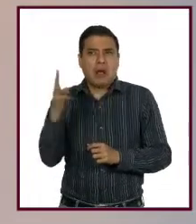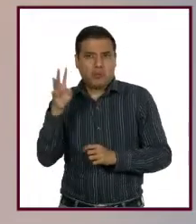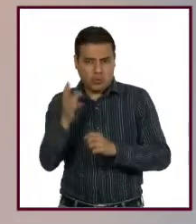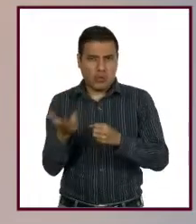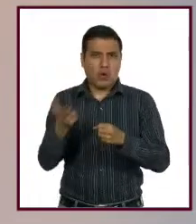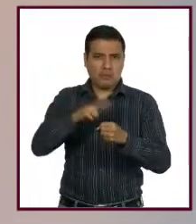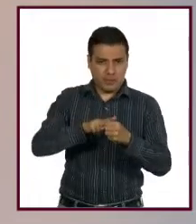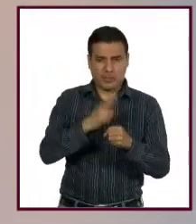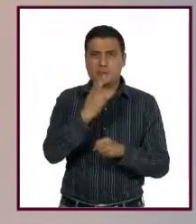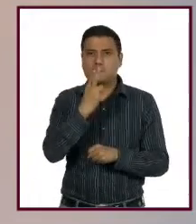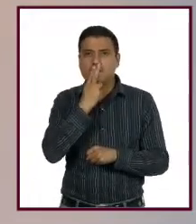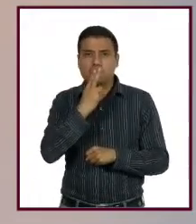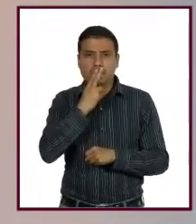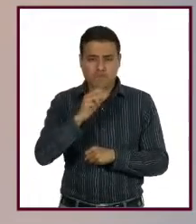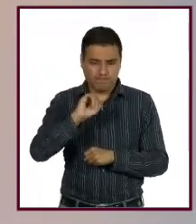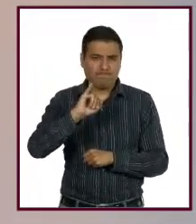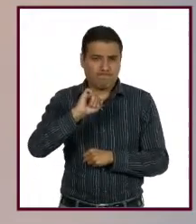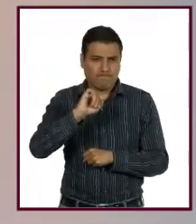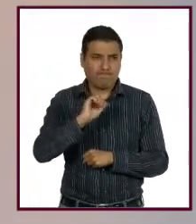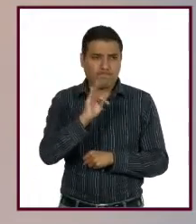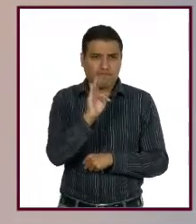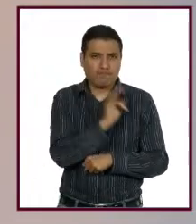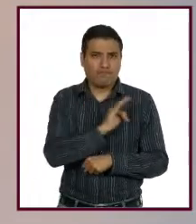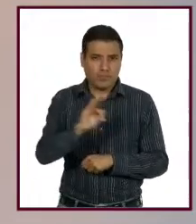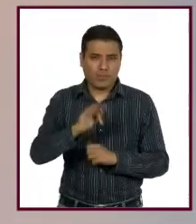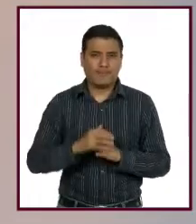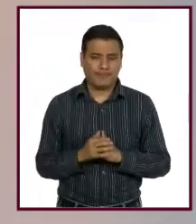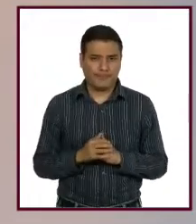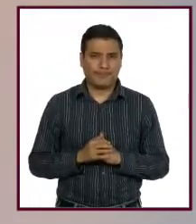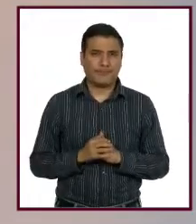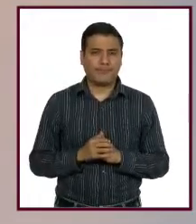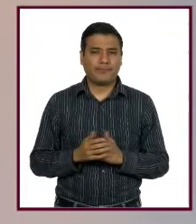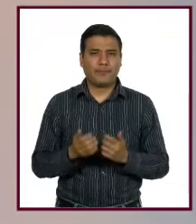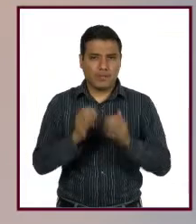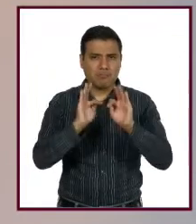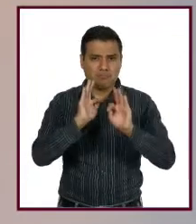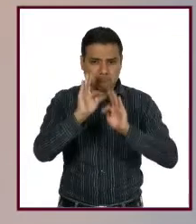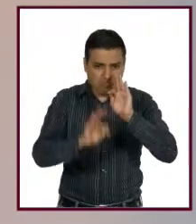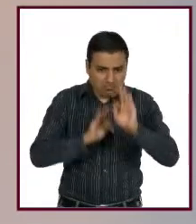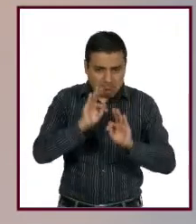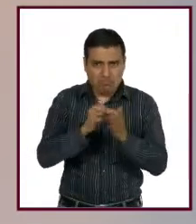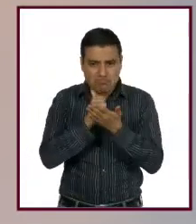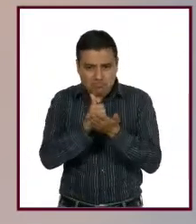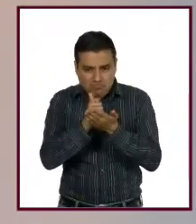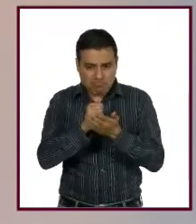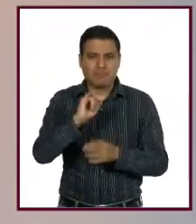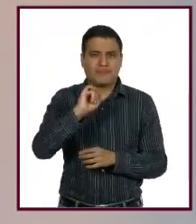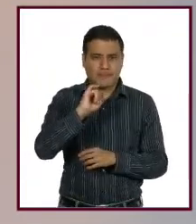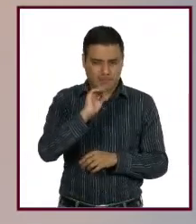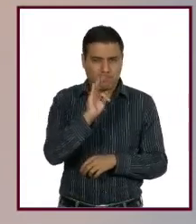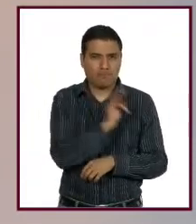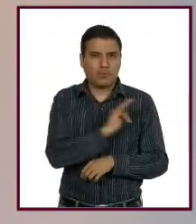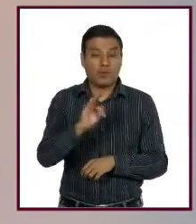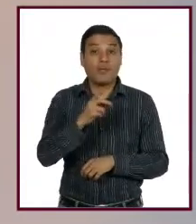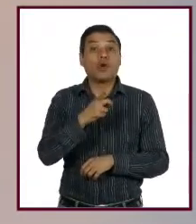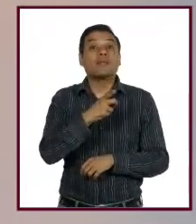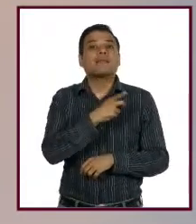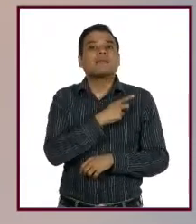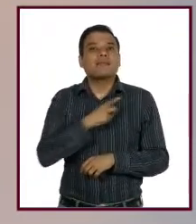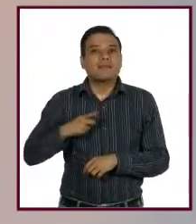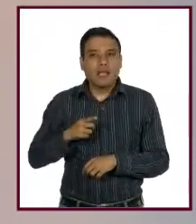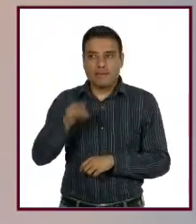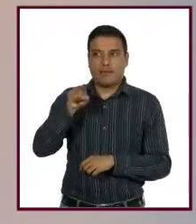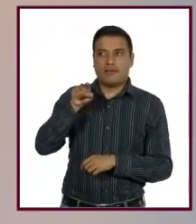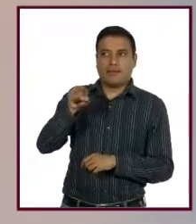en algún momento algún personal de salud, siempre requiere de ser bajo